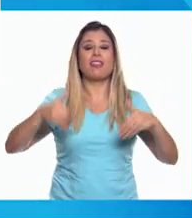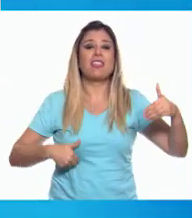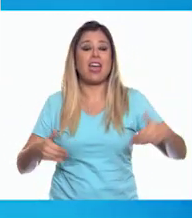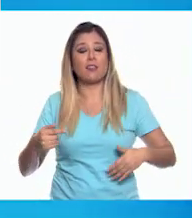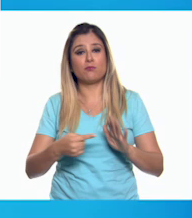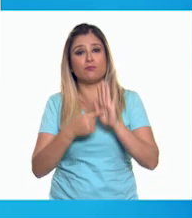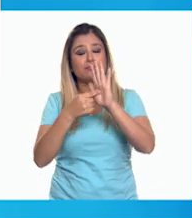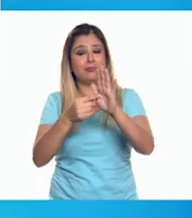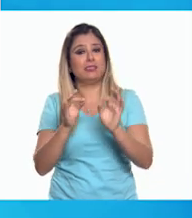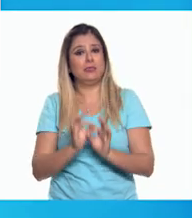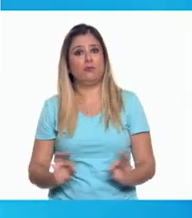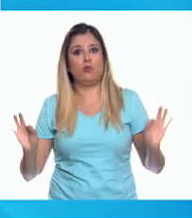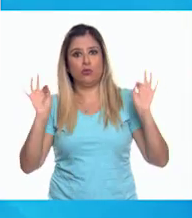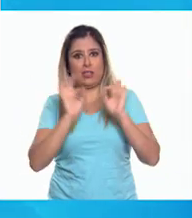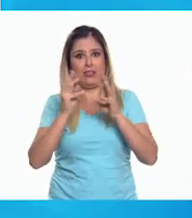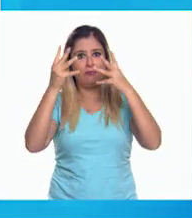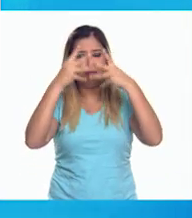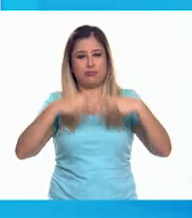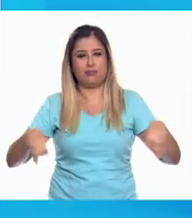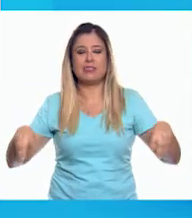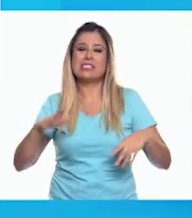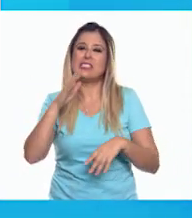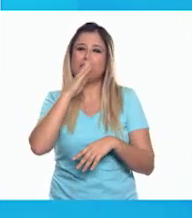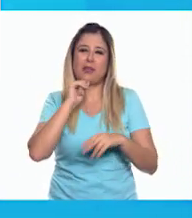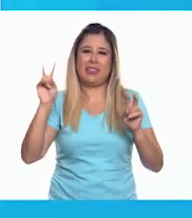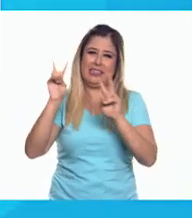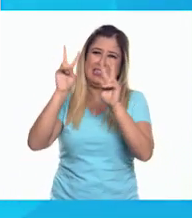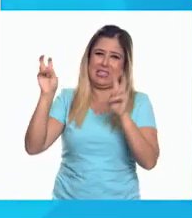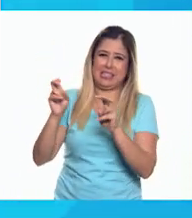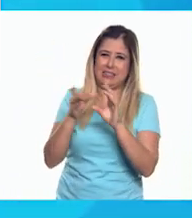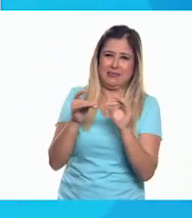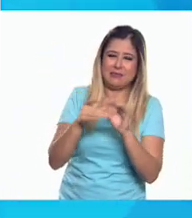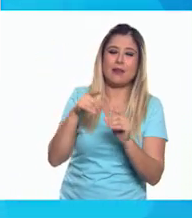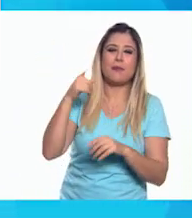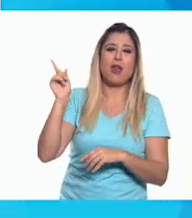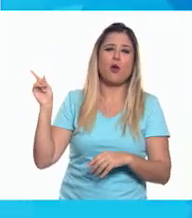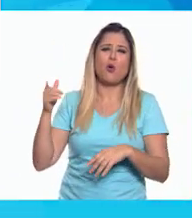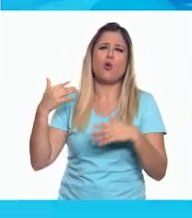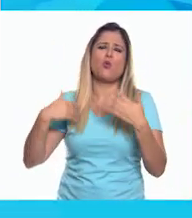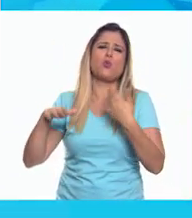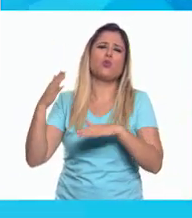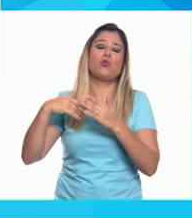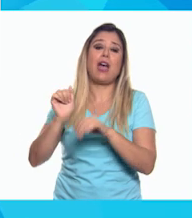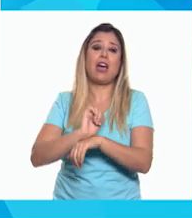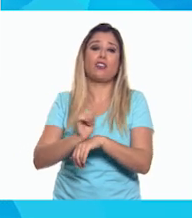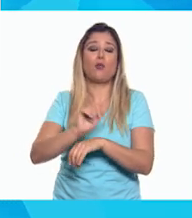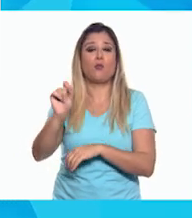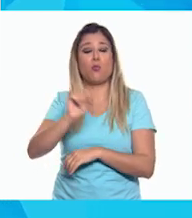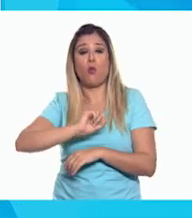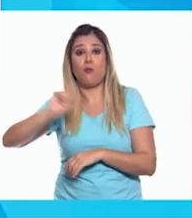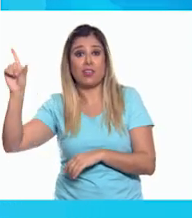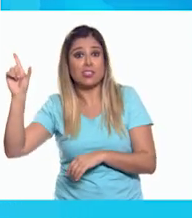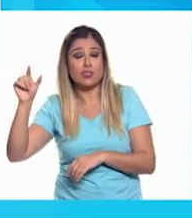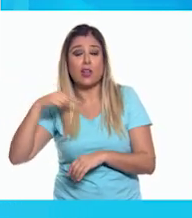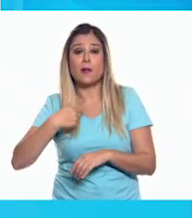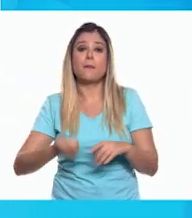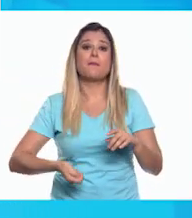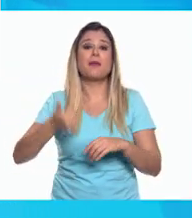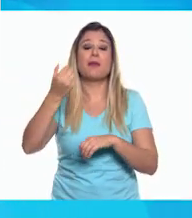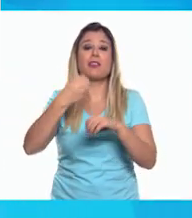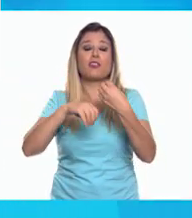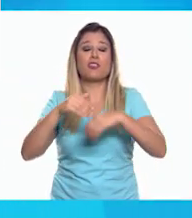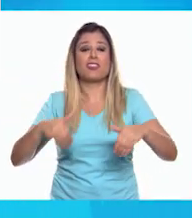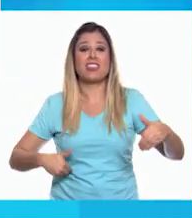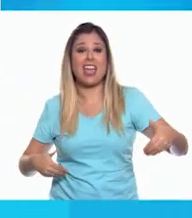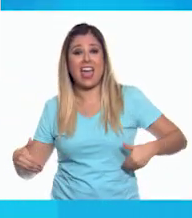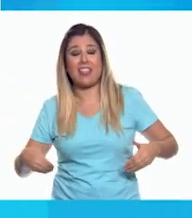importante. Pues no puedo mencionarles el título aquí, pero esta ya fue como actor profesional. Esta fue mi primera obra de teatro.